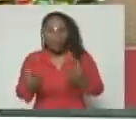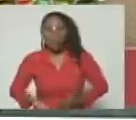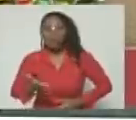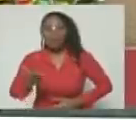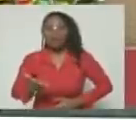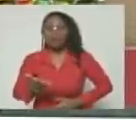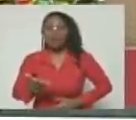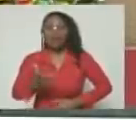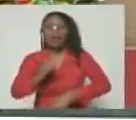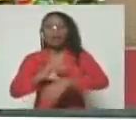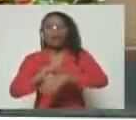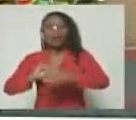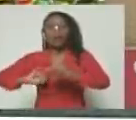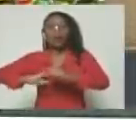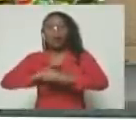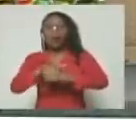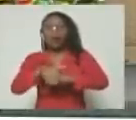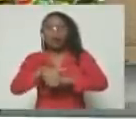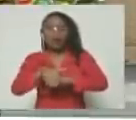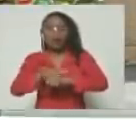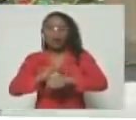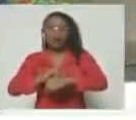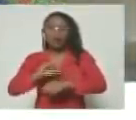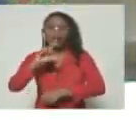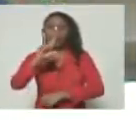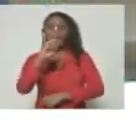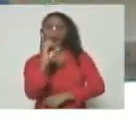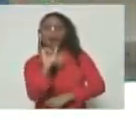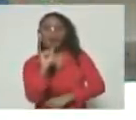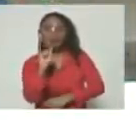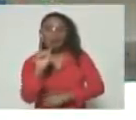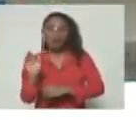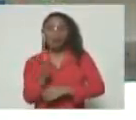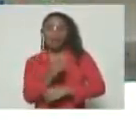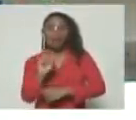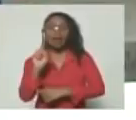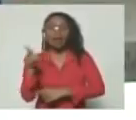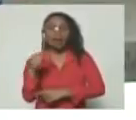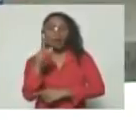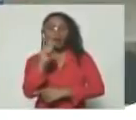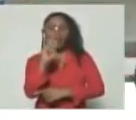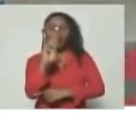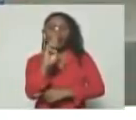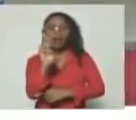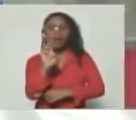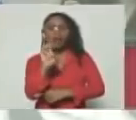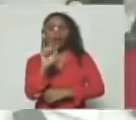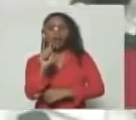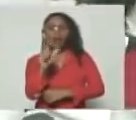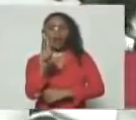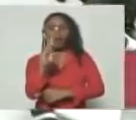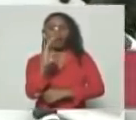Doctor Jorge Rodríguez, doctor Luis Eduardo Martínez, compañero Francisco Torrealba, diputados, diputadas.